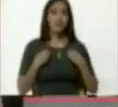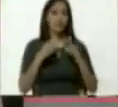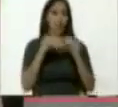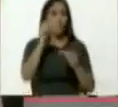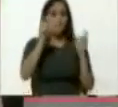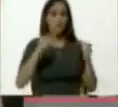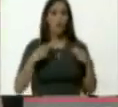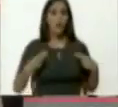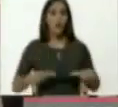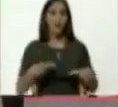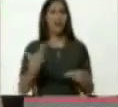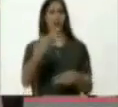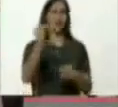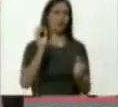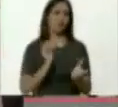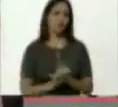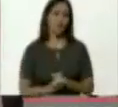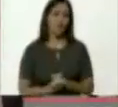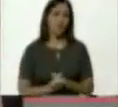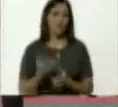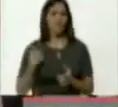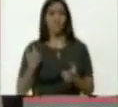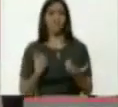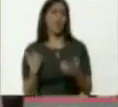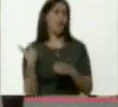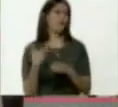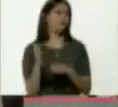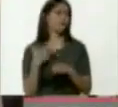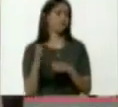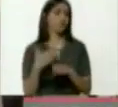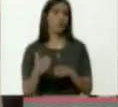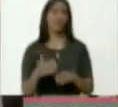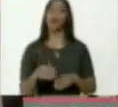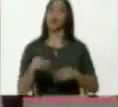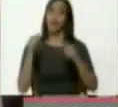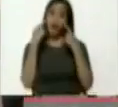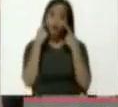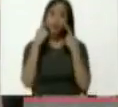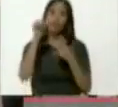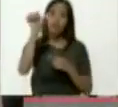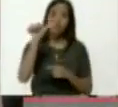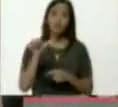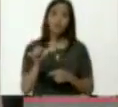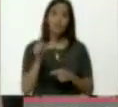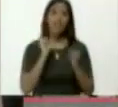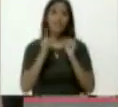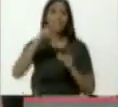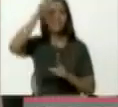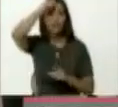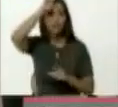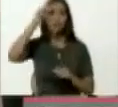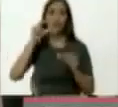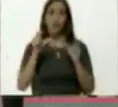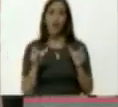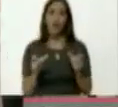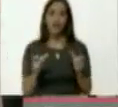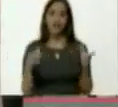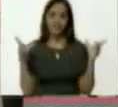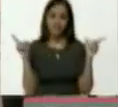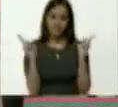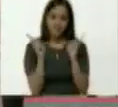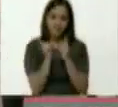no. Tenemos que pasarla por debajo. Pero para que ustedes se den cuenta que a veces la estupidez humana se sintetiza en un